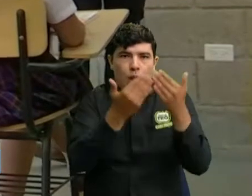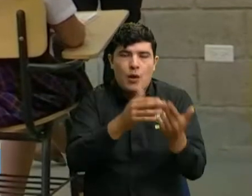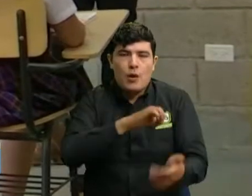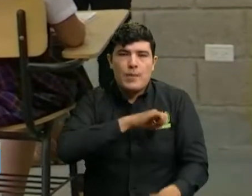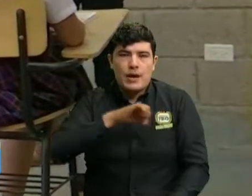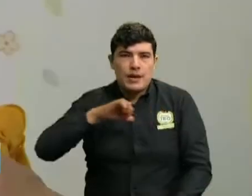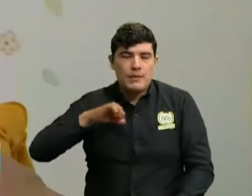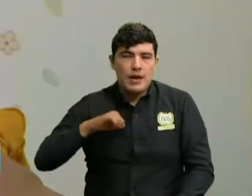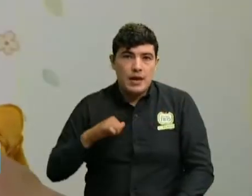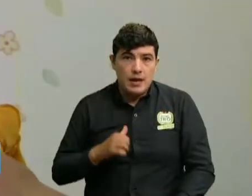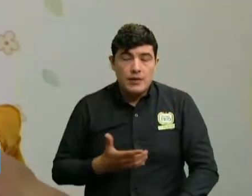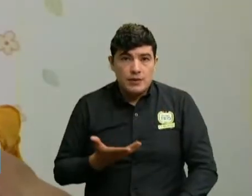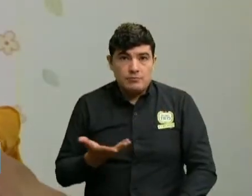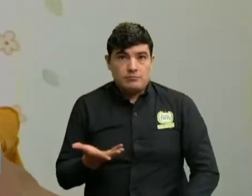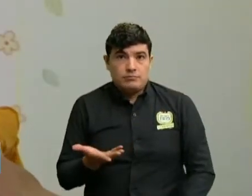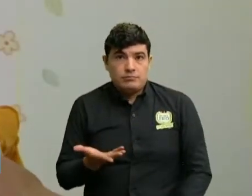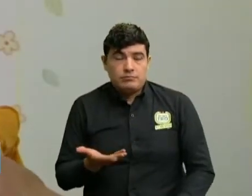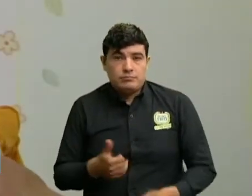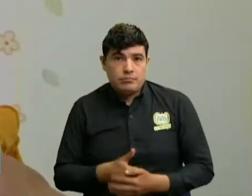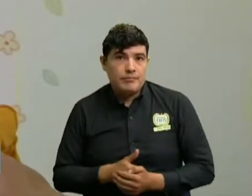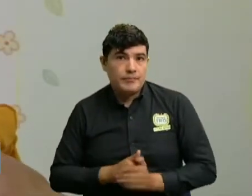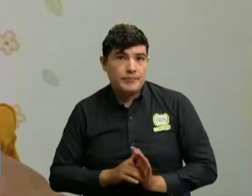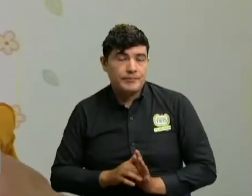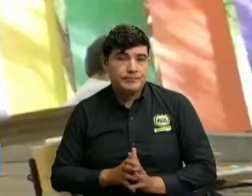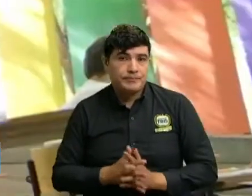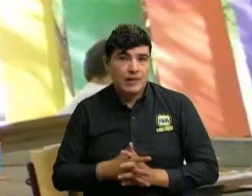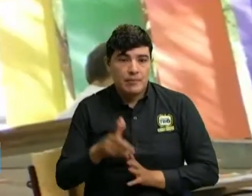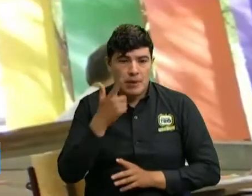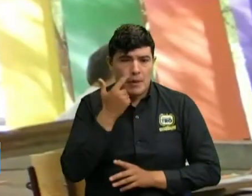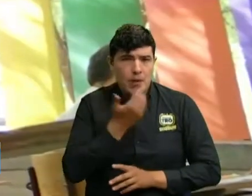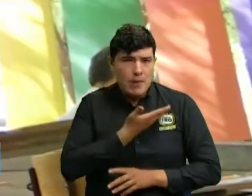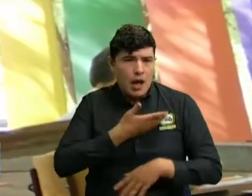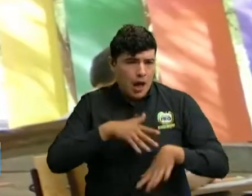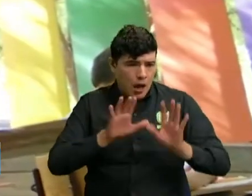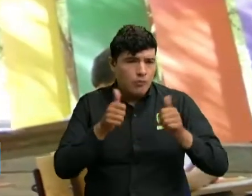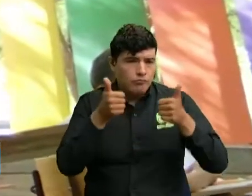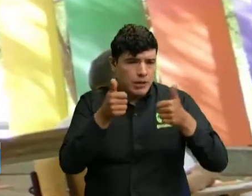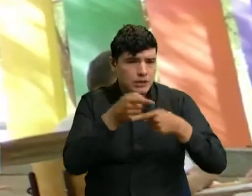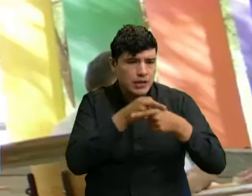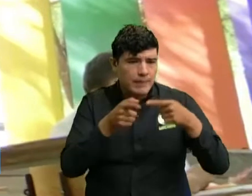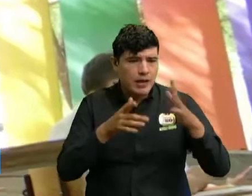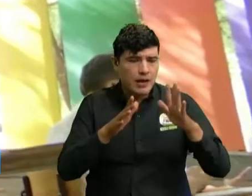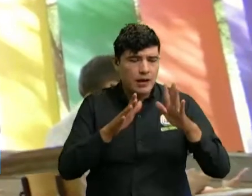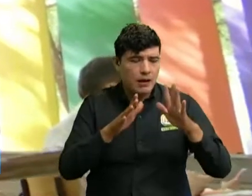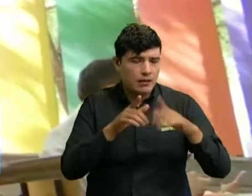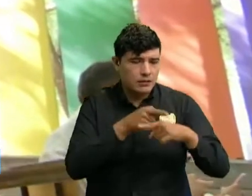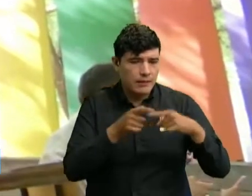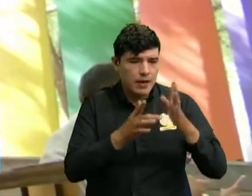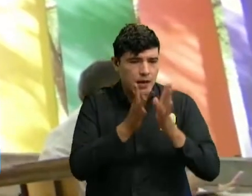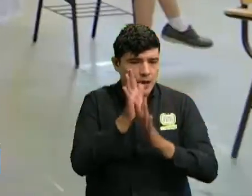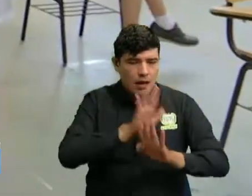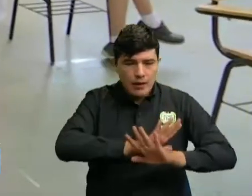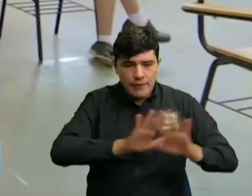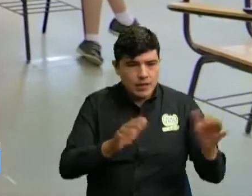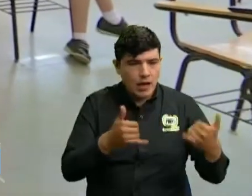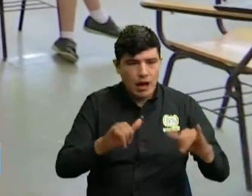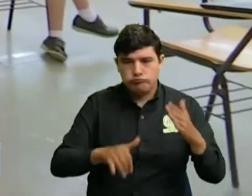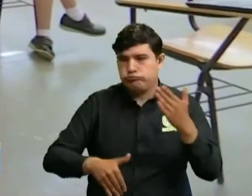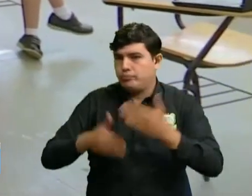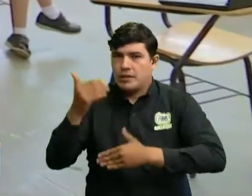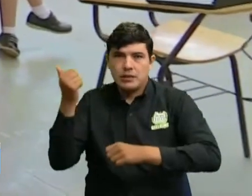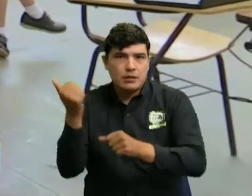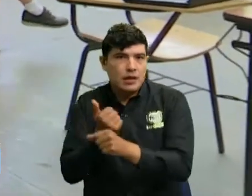contaban con este regreso en alternancia que los niños ya tenían en el departamento de santander 58